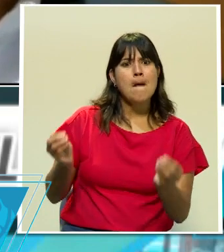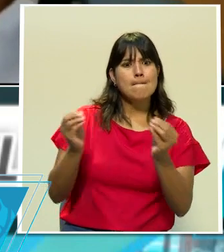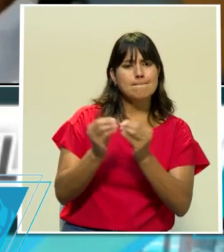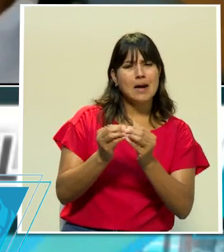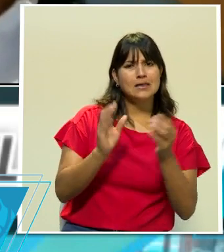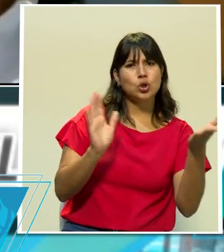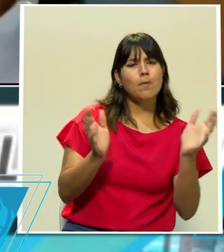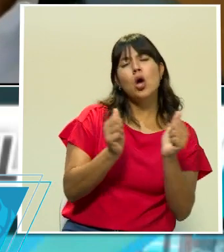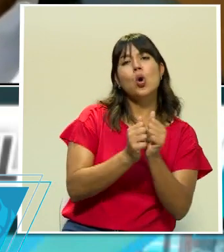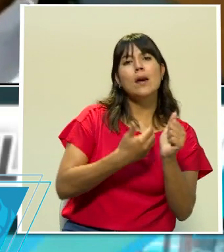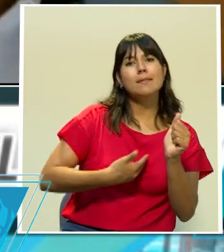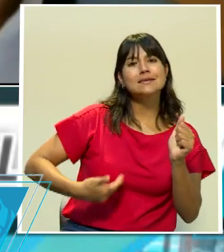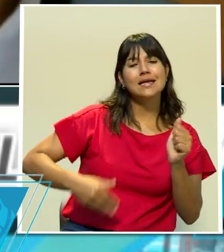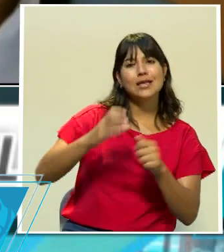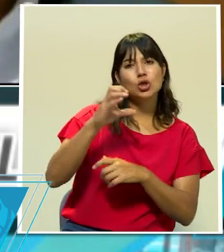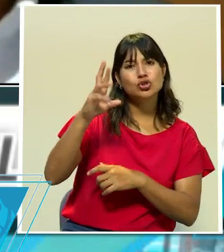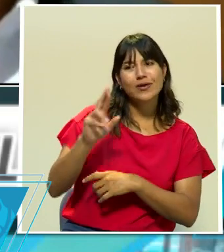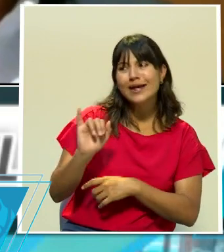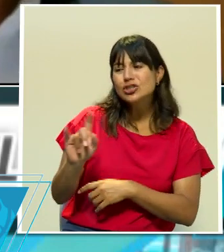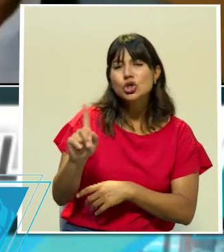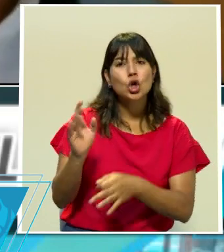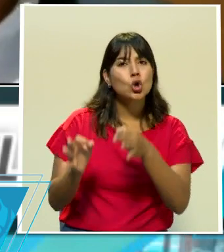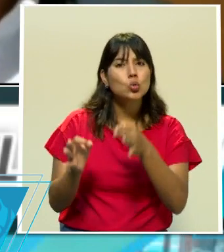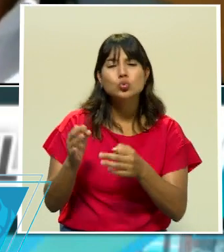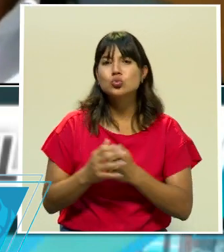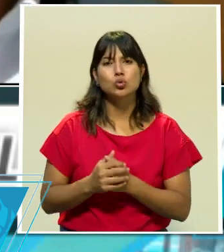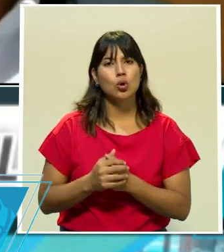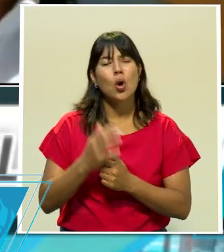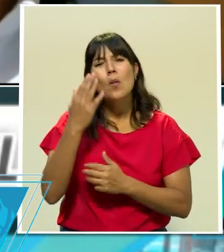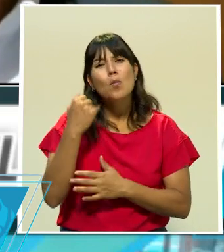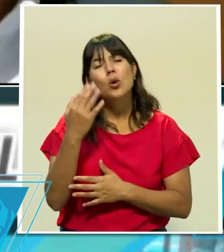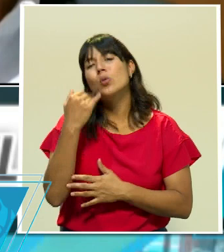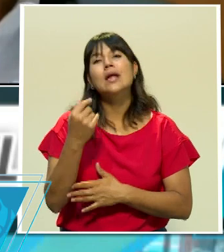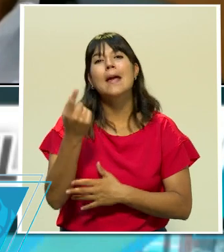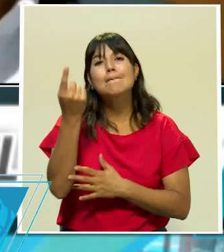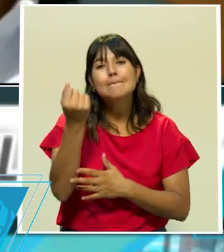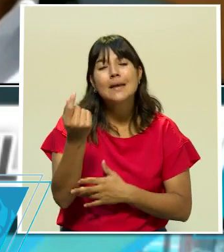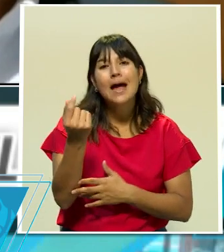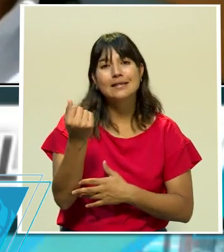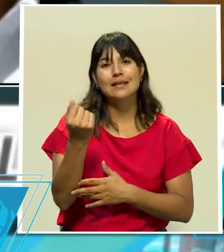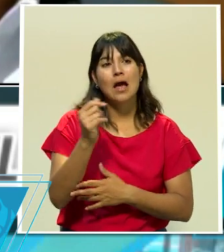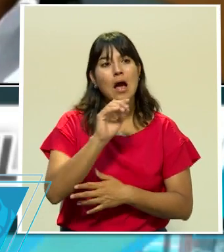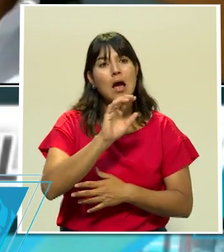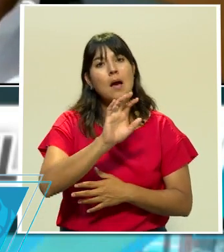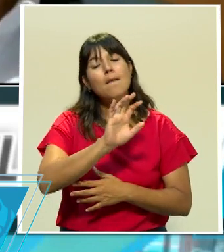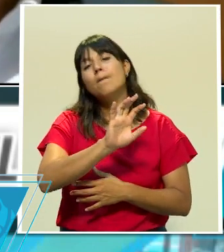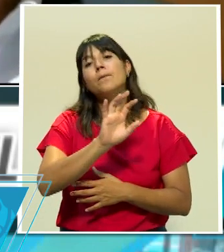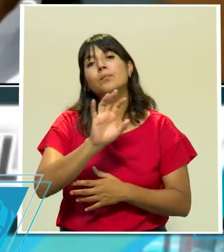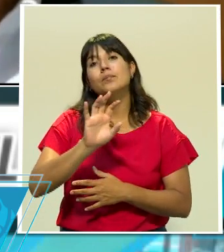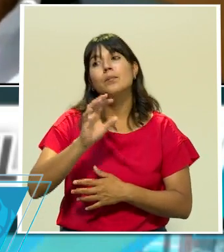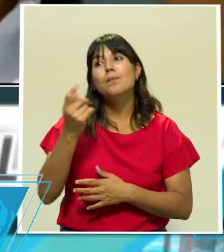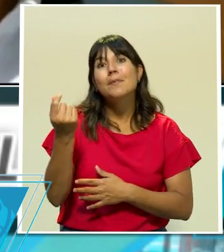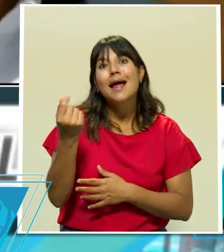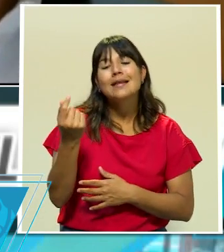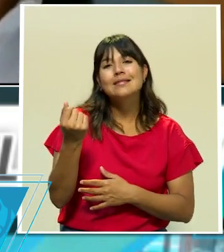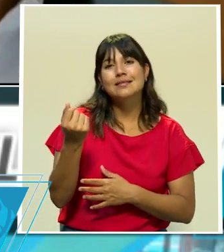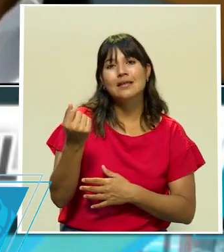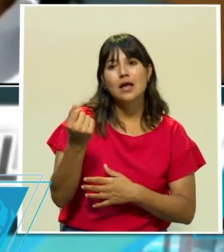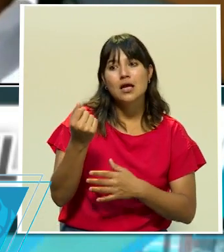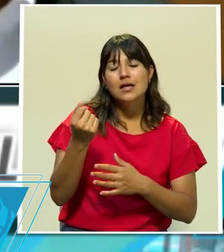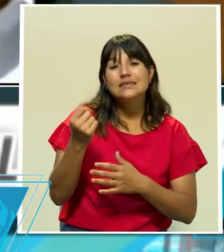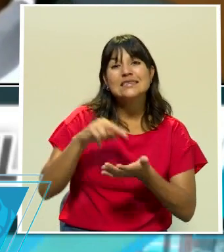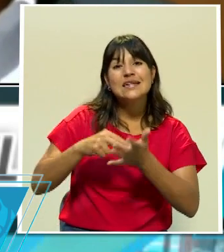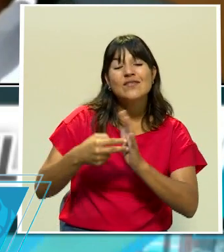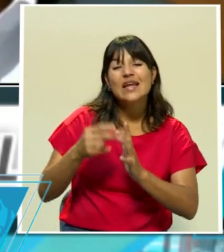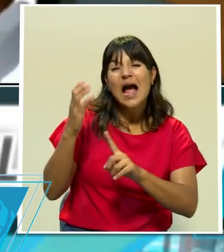6 o 8 millones de colones. Eso no es justo, porque es plata de los habitantes de cada cantón para pagar ese salario y que